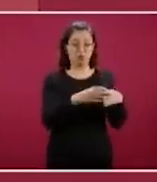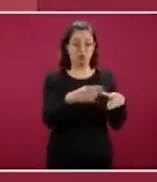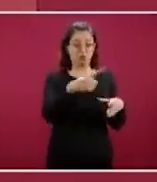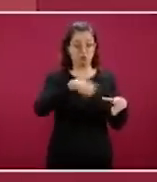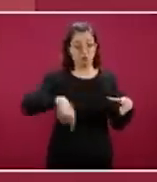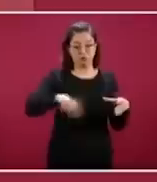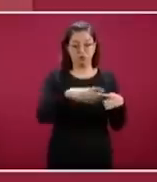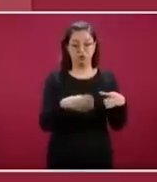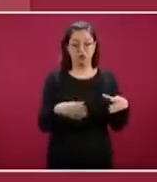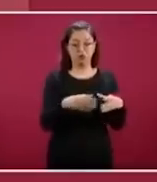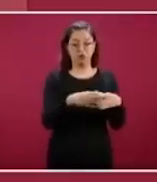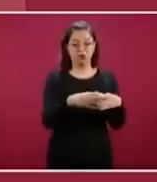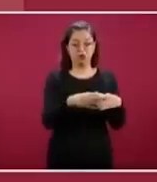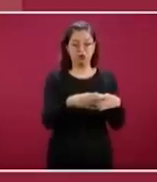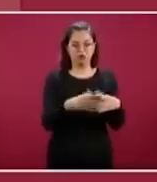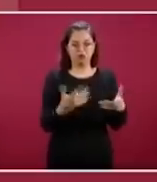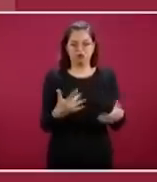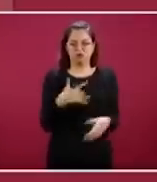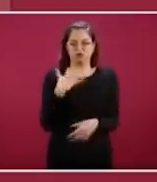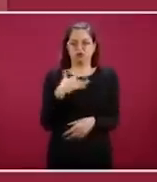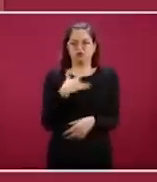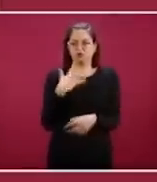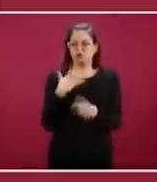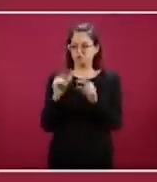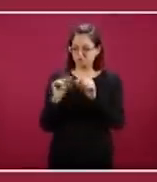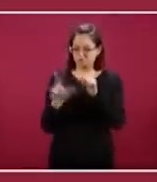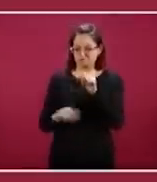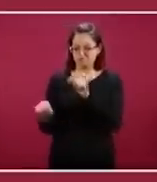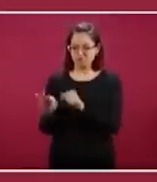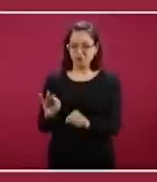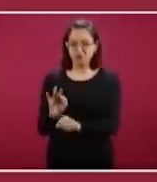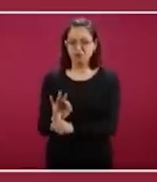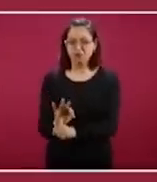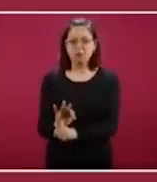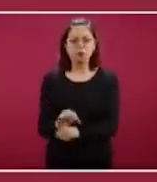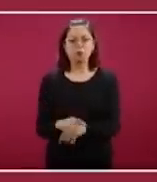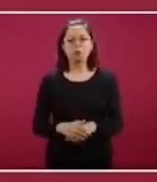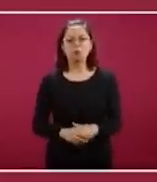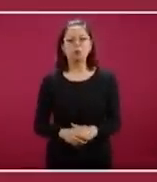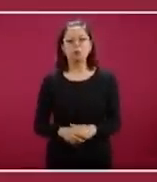en vez de defender al país,